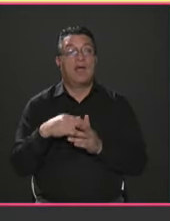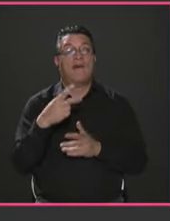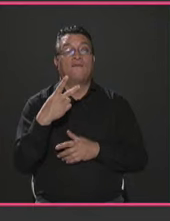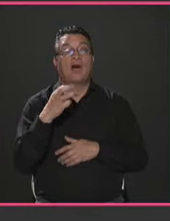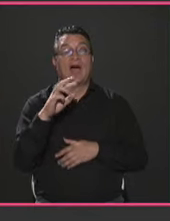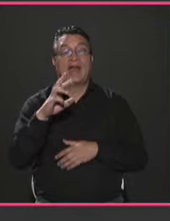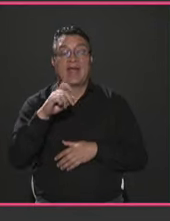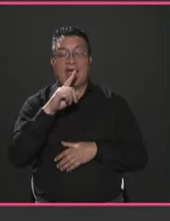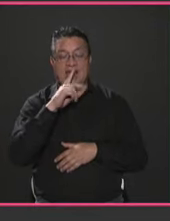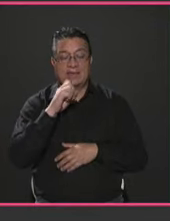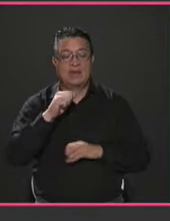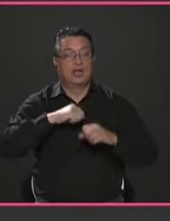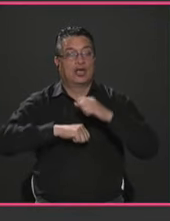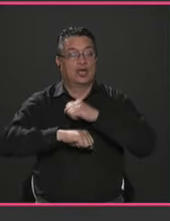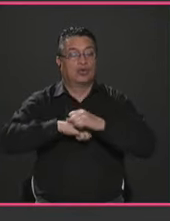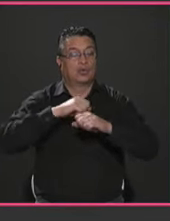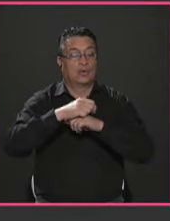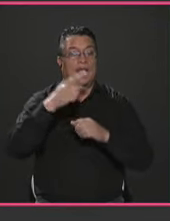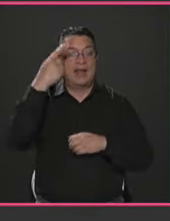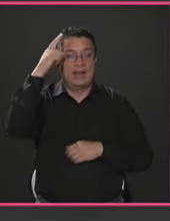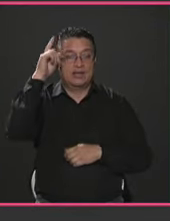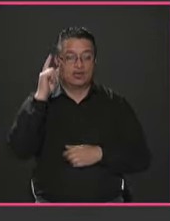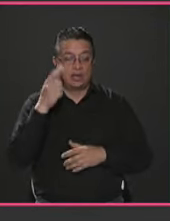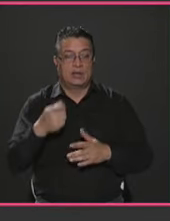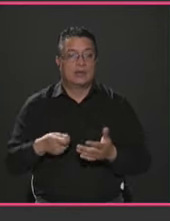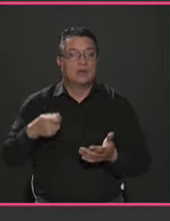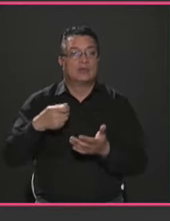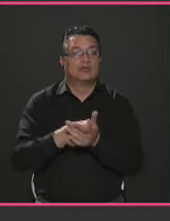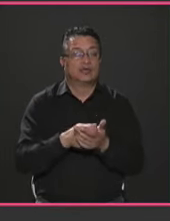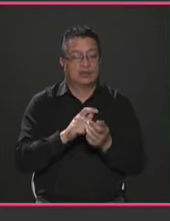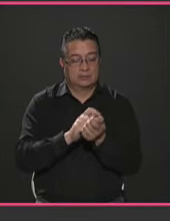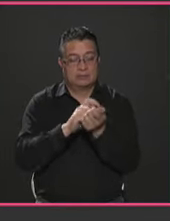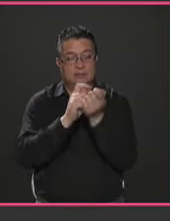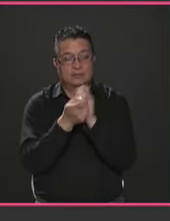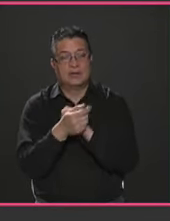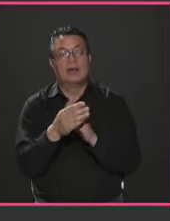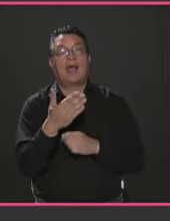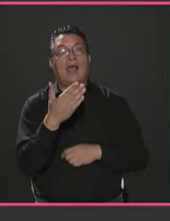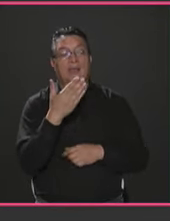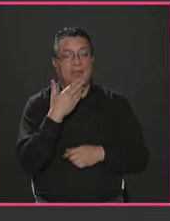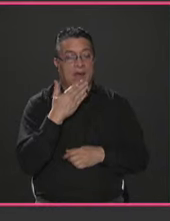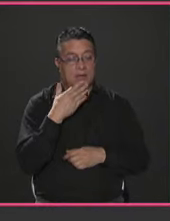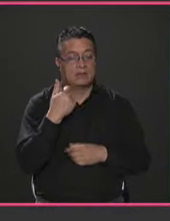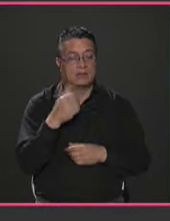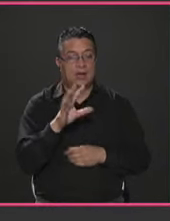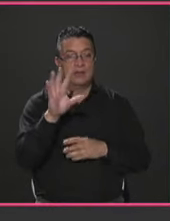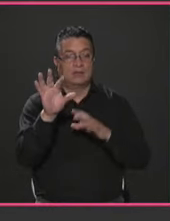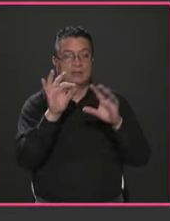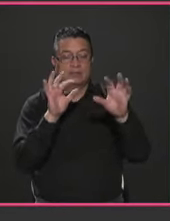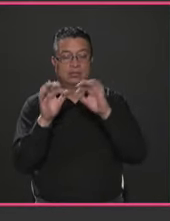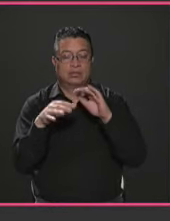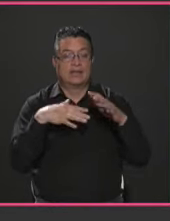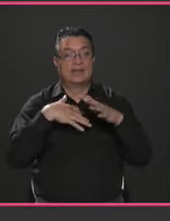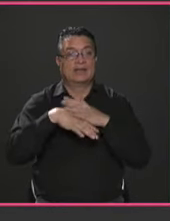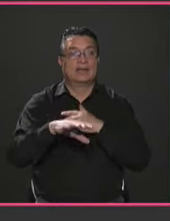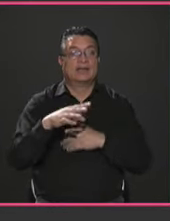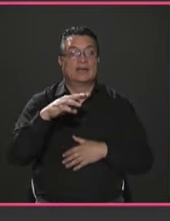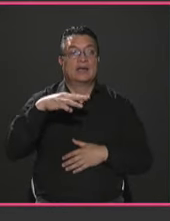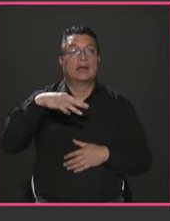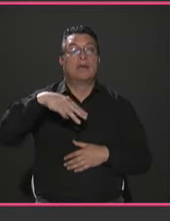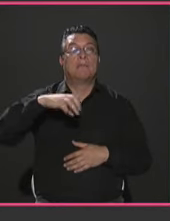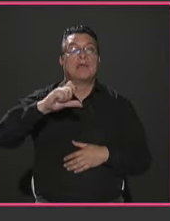estructurales representadas como de lesiones inversiones traslocaciones y también hemos detectado alrededor de 15 megabases de